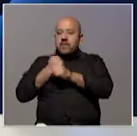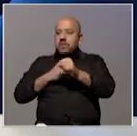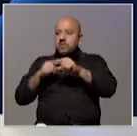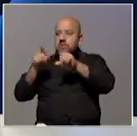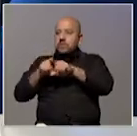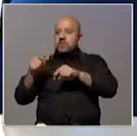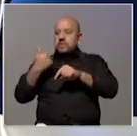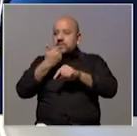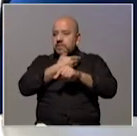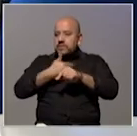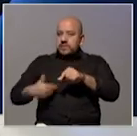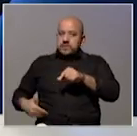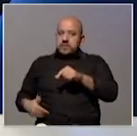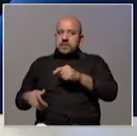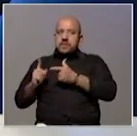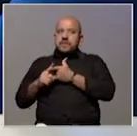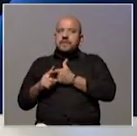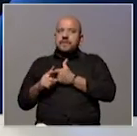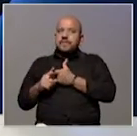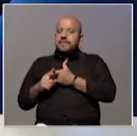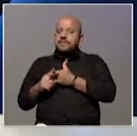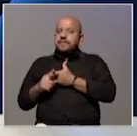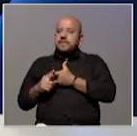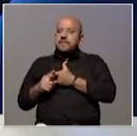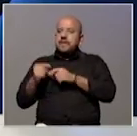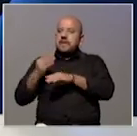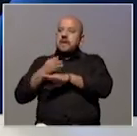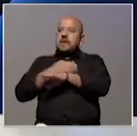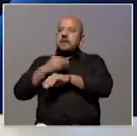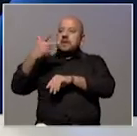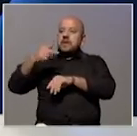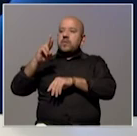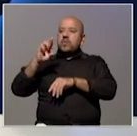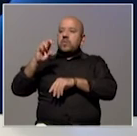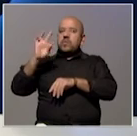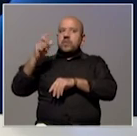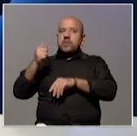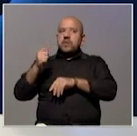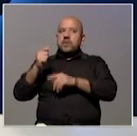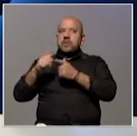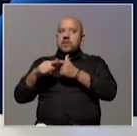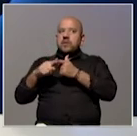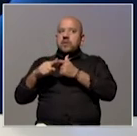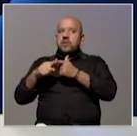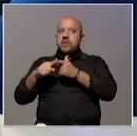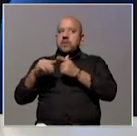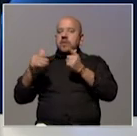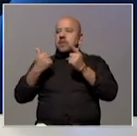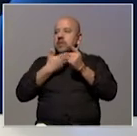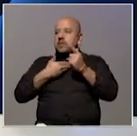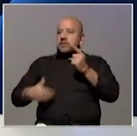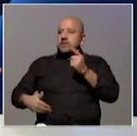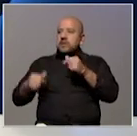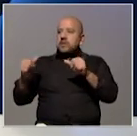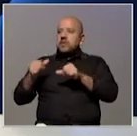fue presidenta en él antes de jimena gusta como presidenta lo que haces es